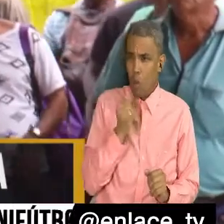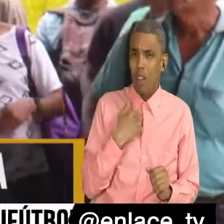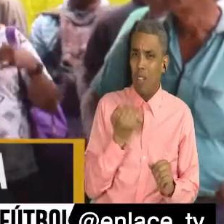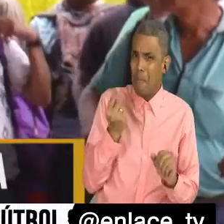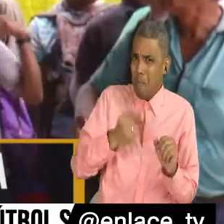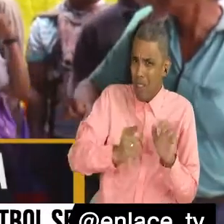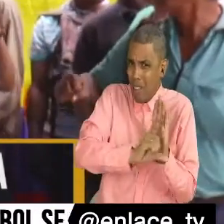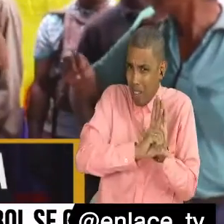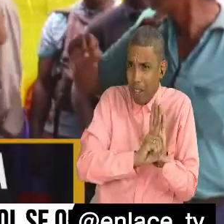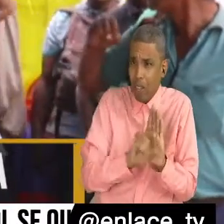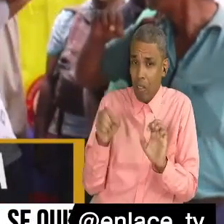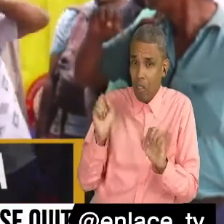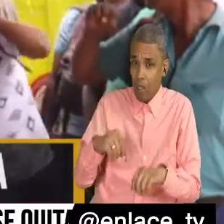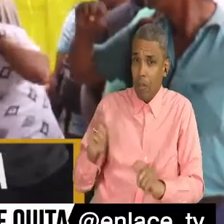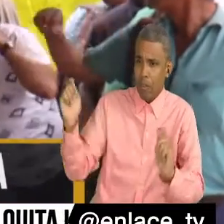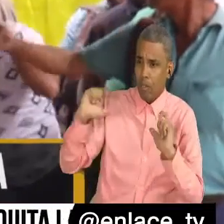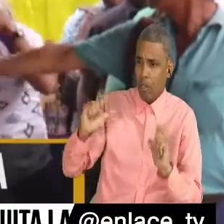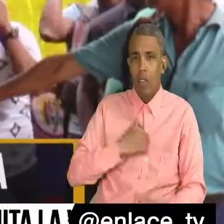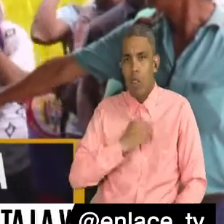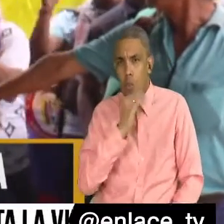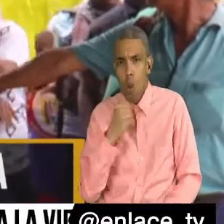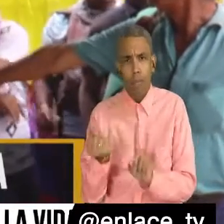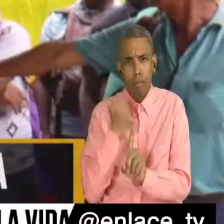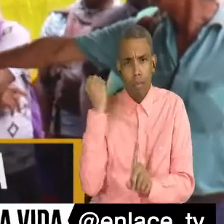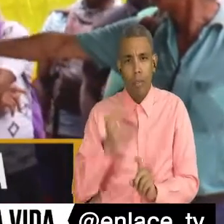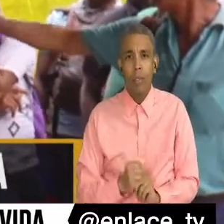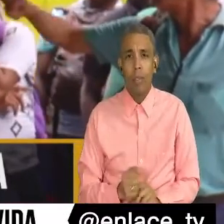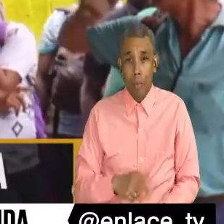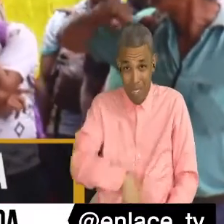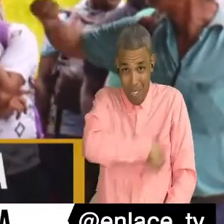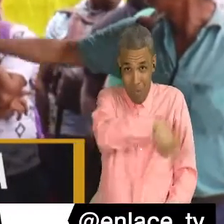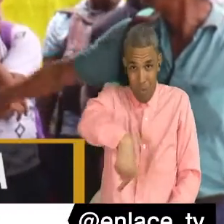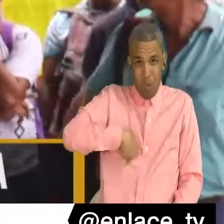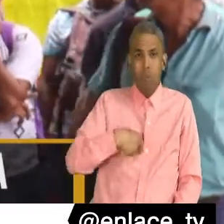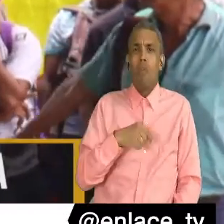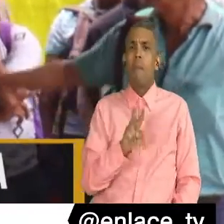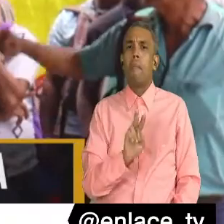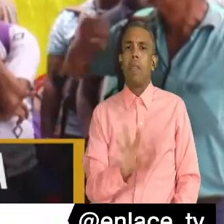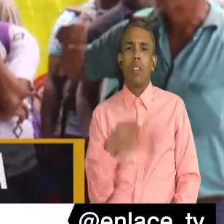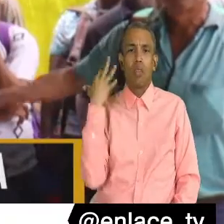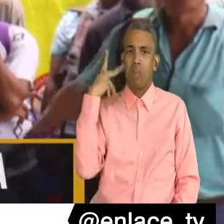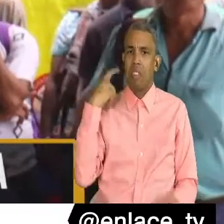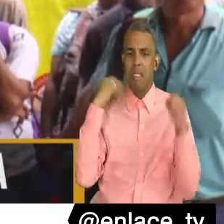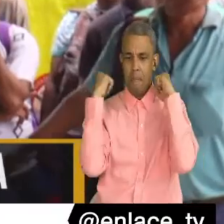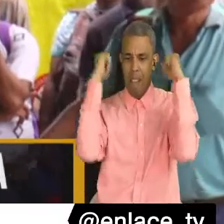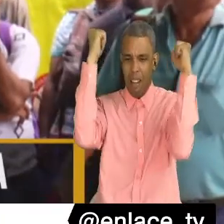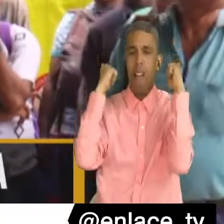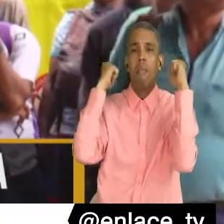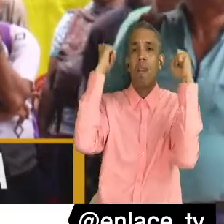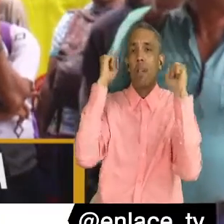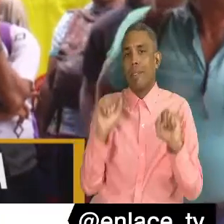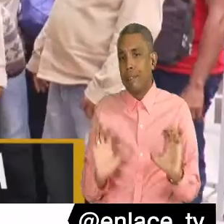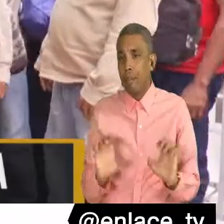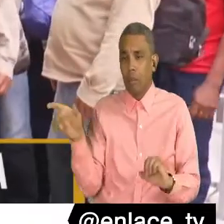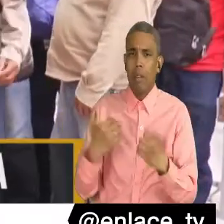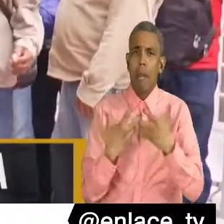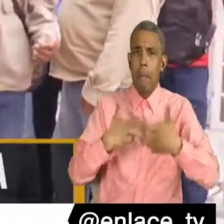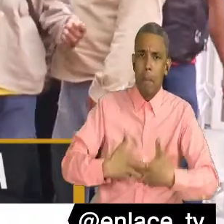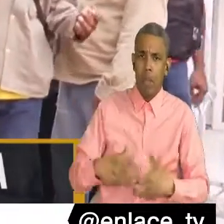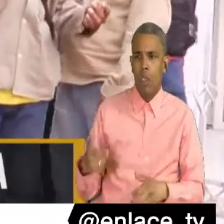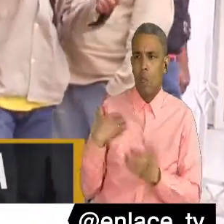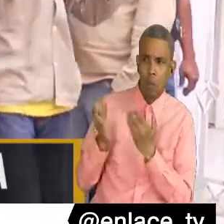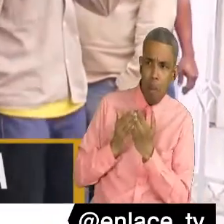llamándolos al diálogo, a la concertación, pero en la cual llevamos 25 días de cese de actividades y por la cual la empresa no se pronuncia. Han tenido